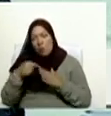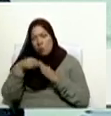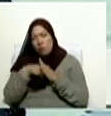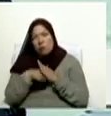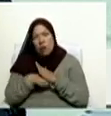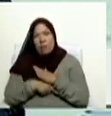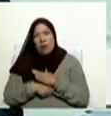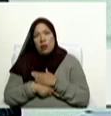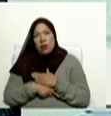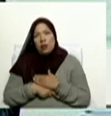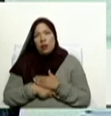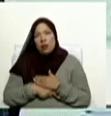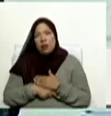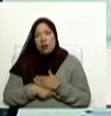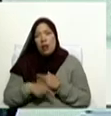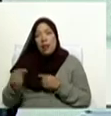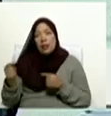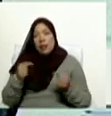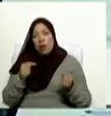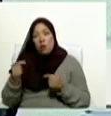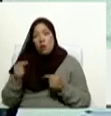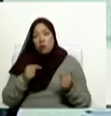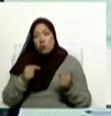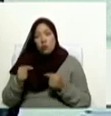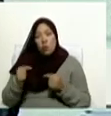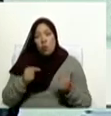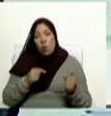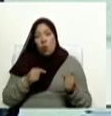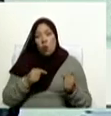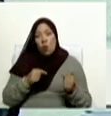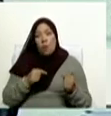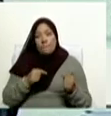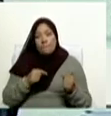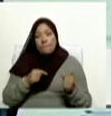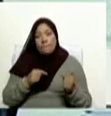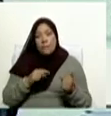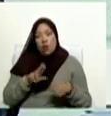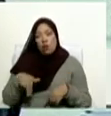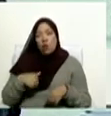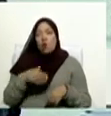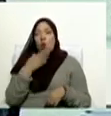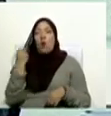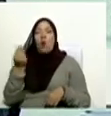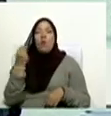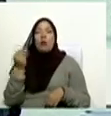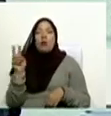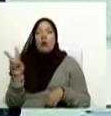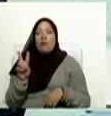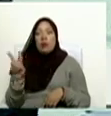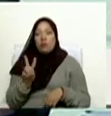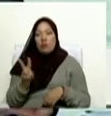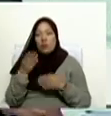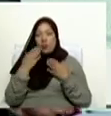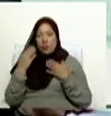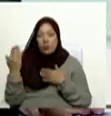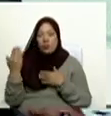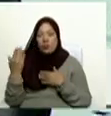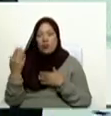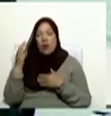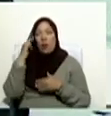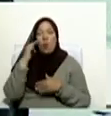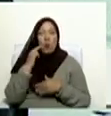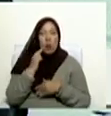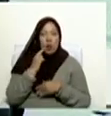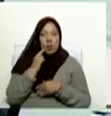profundamente el discurso de nuestro joven presidente coordinador del centro de